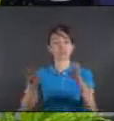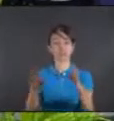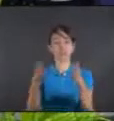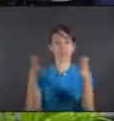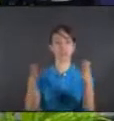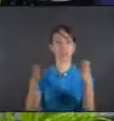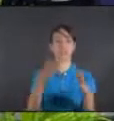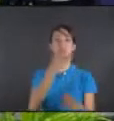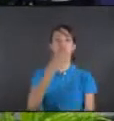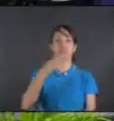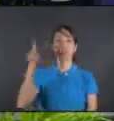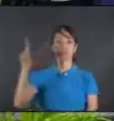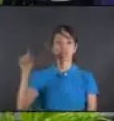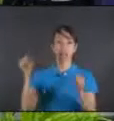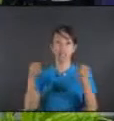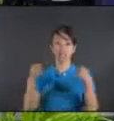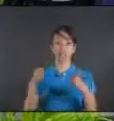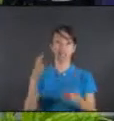cosas